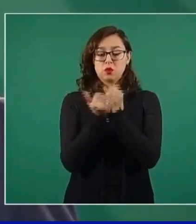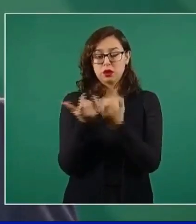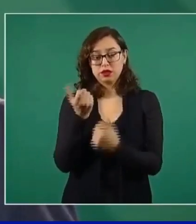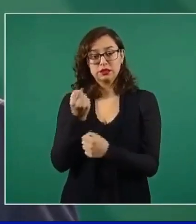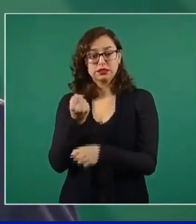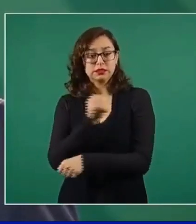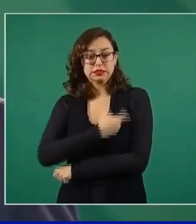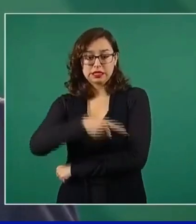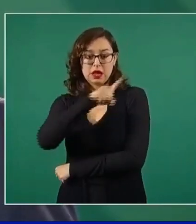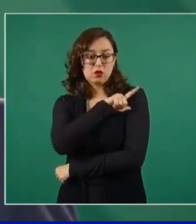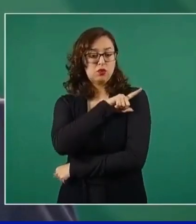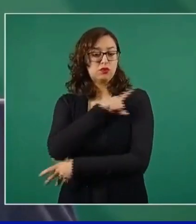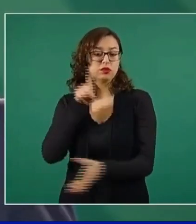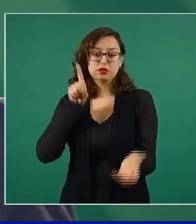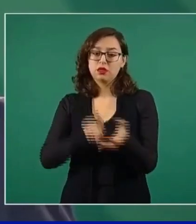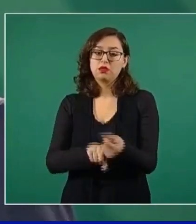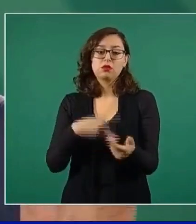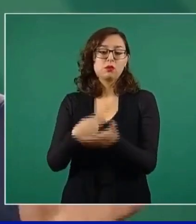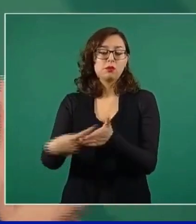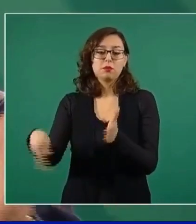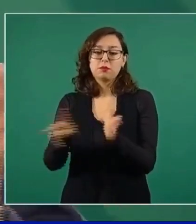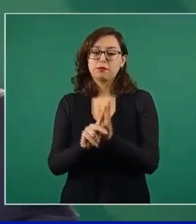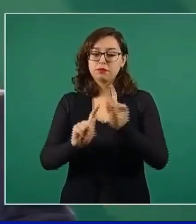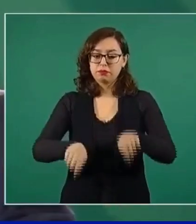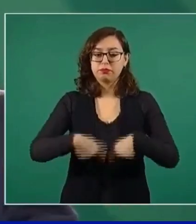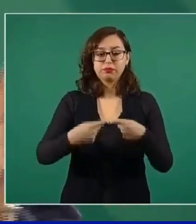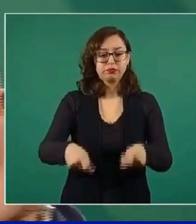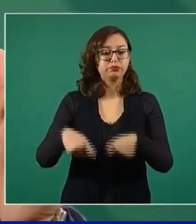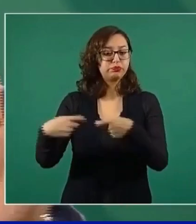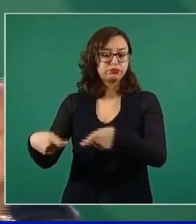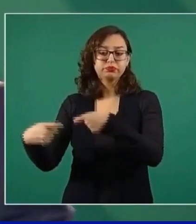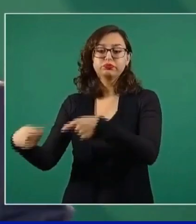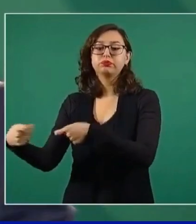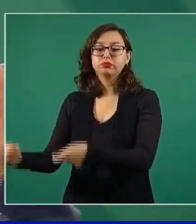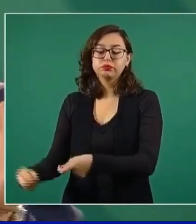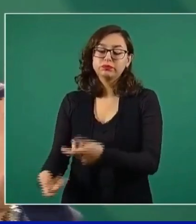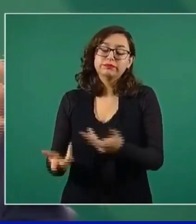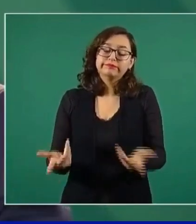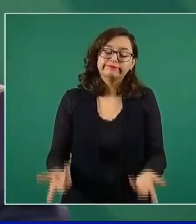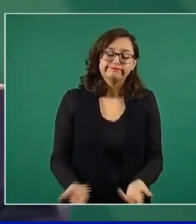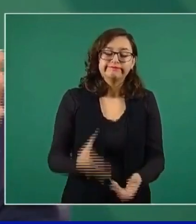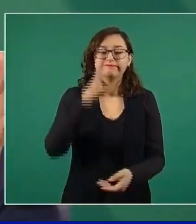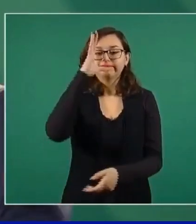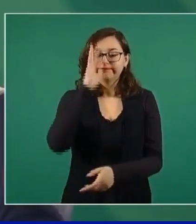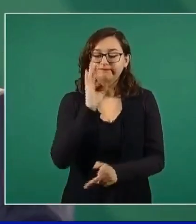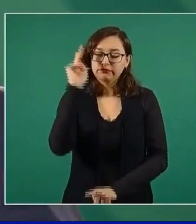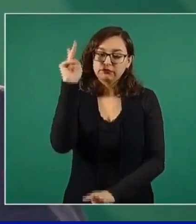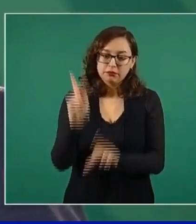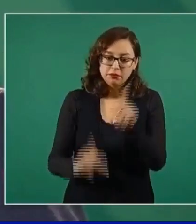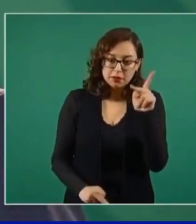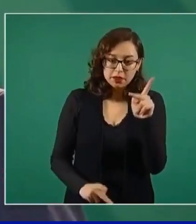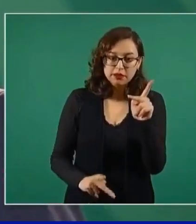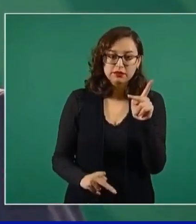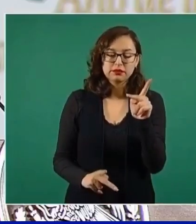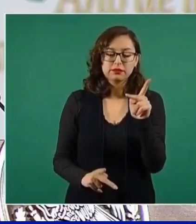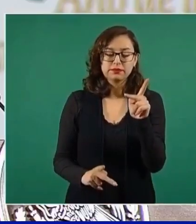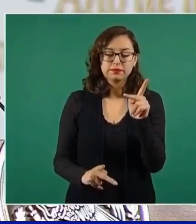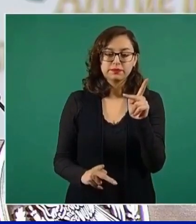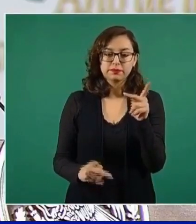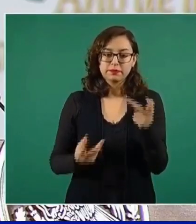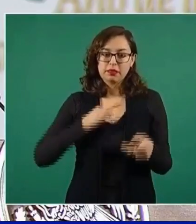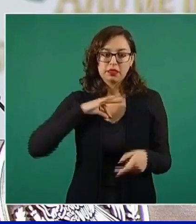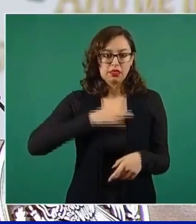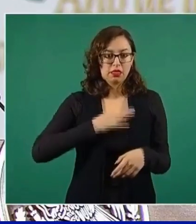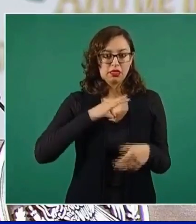de la salud. Se interrumpió este proceso de regularización por